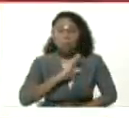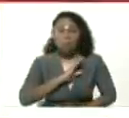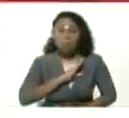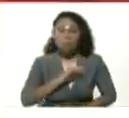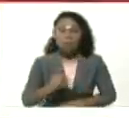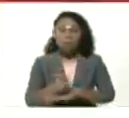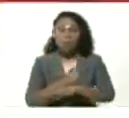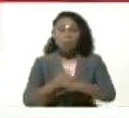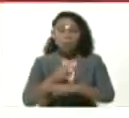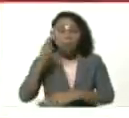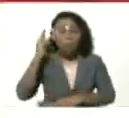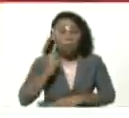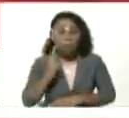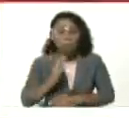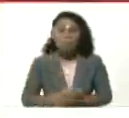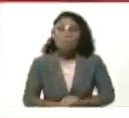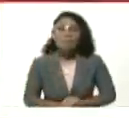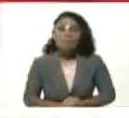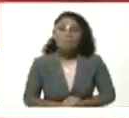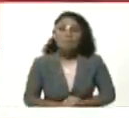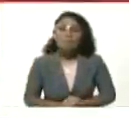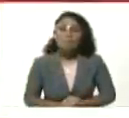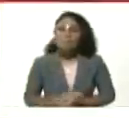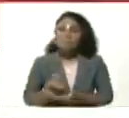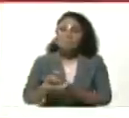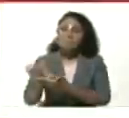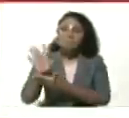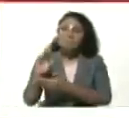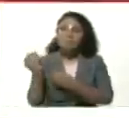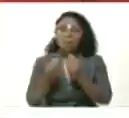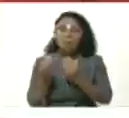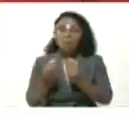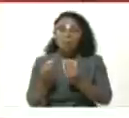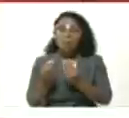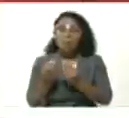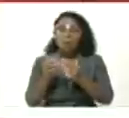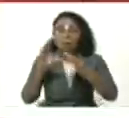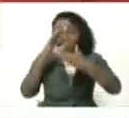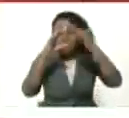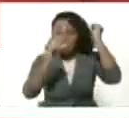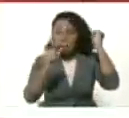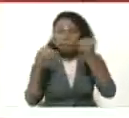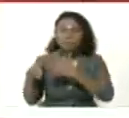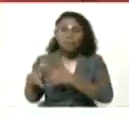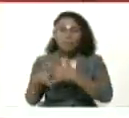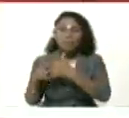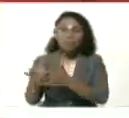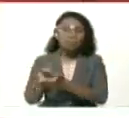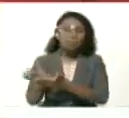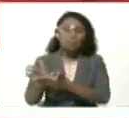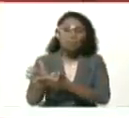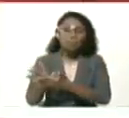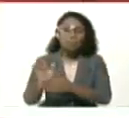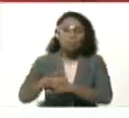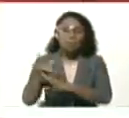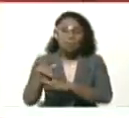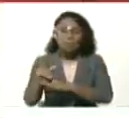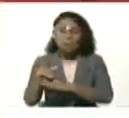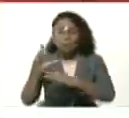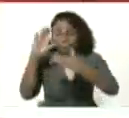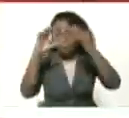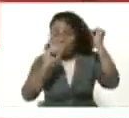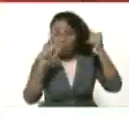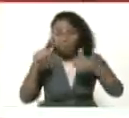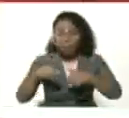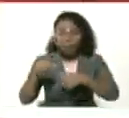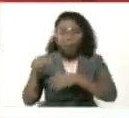gobierno bolivariano, de echarlos acá, como la embajada de Estados Unidos. Toy Story no es embajador de Estados Unidos en